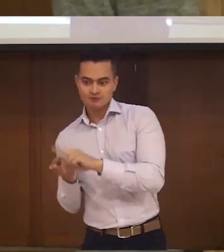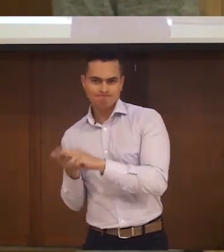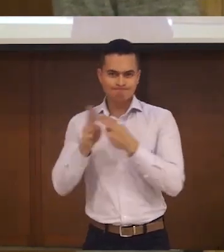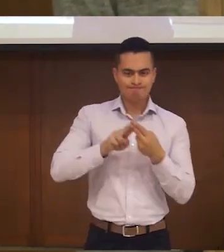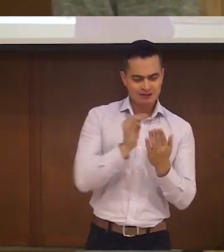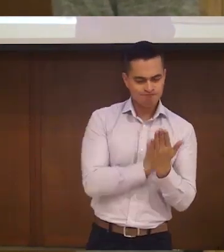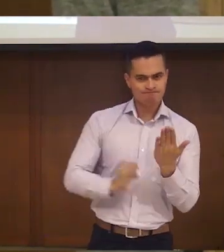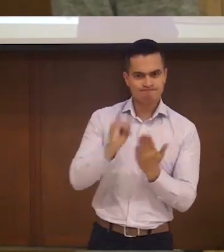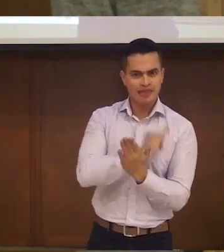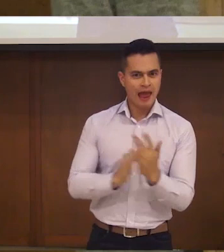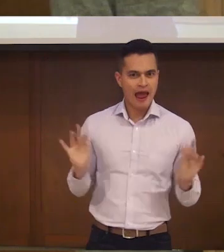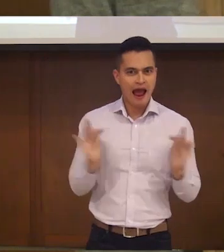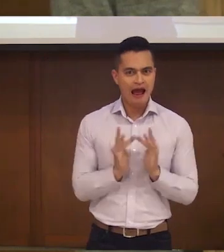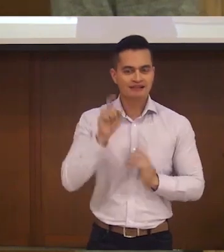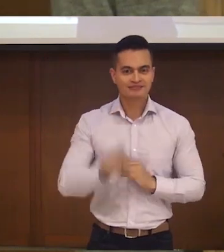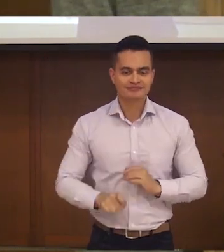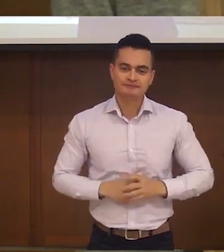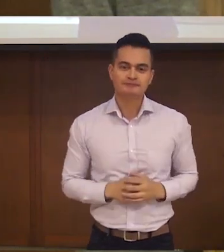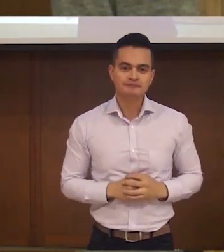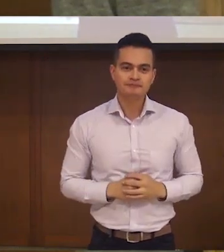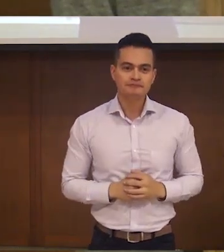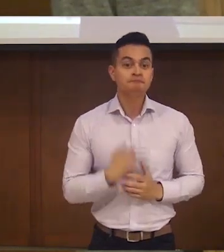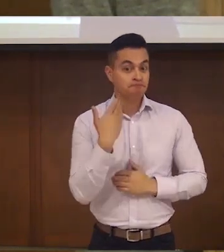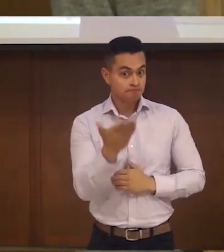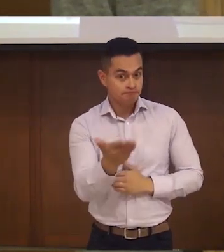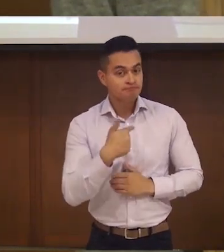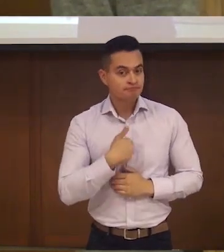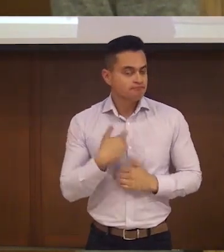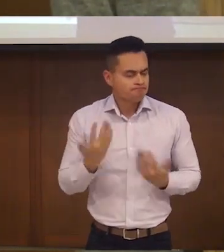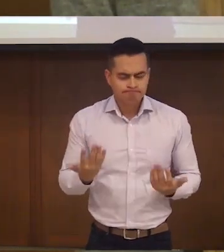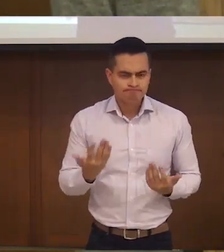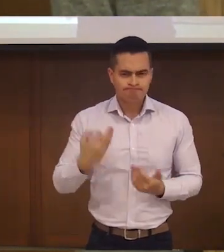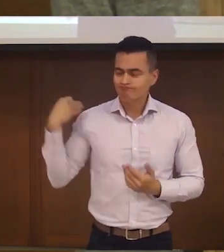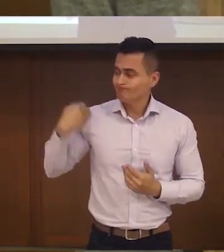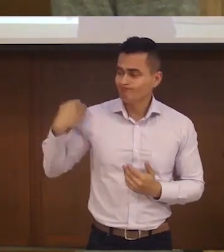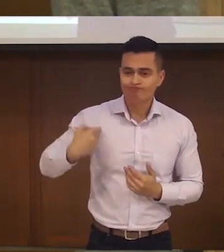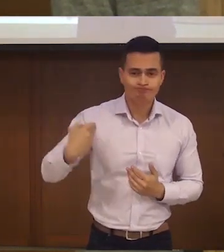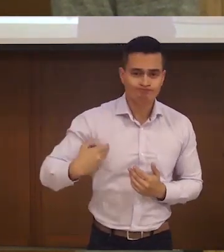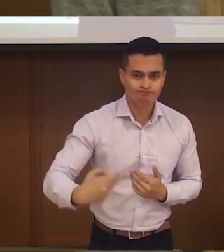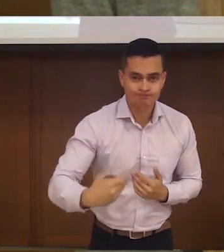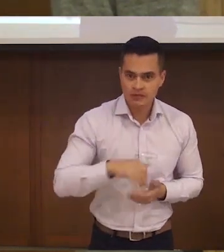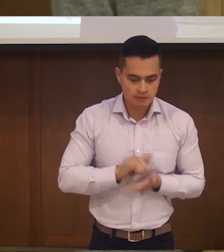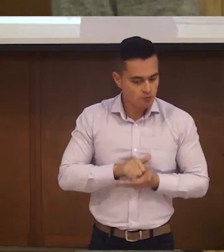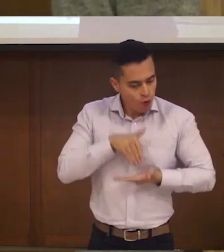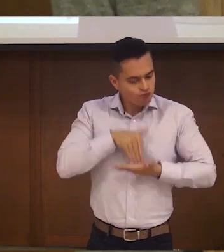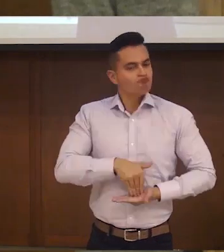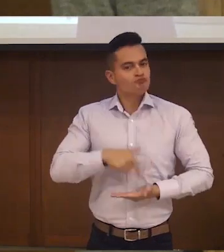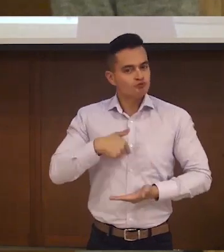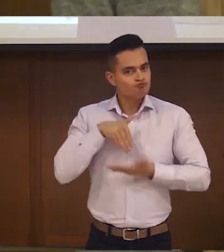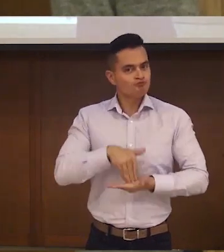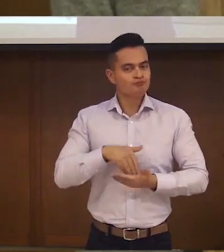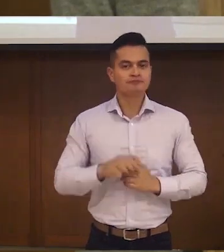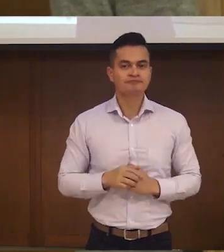ilustrar. Y además, yo siempre he creído, y lo sigo sosteniendo, que